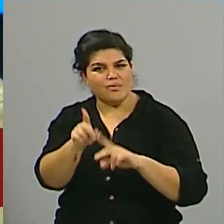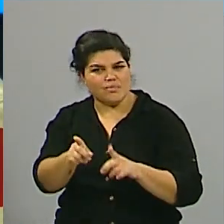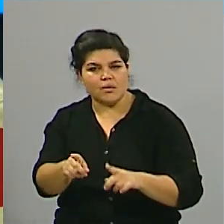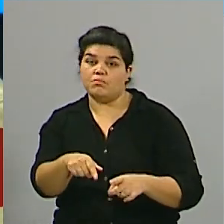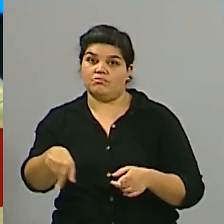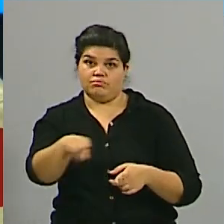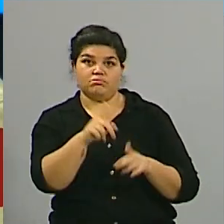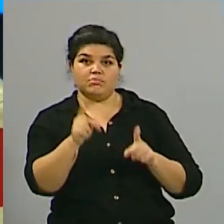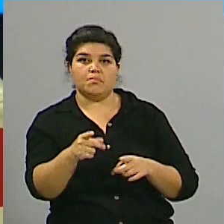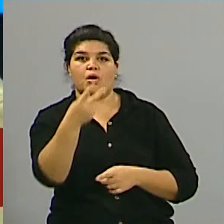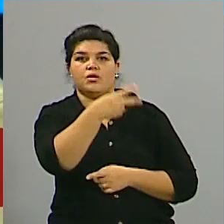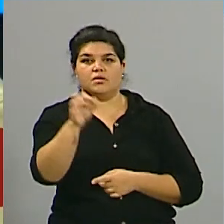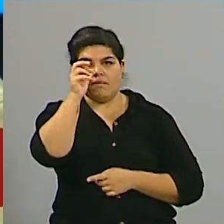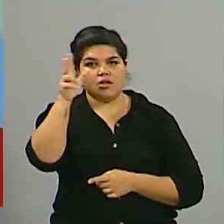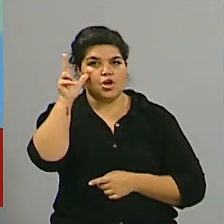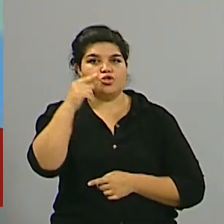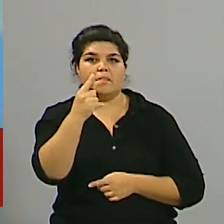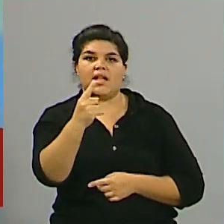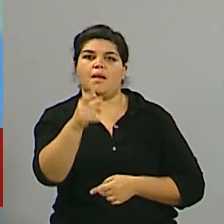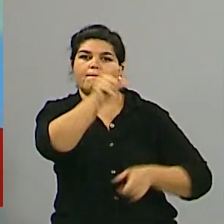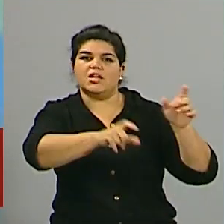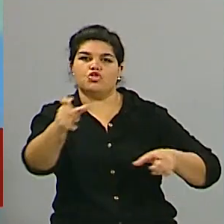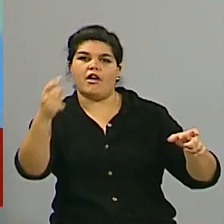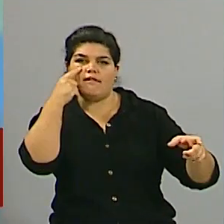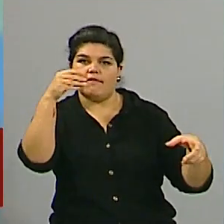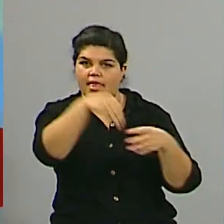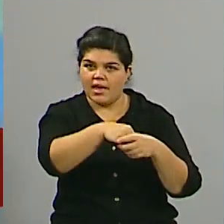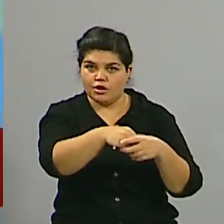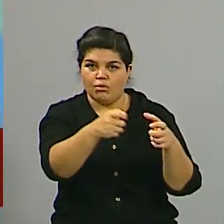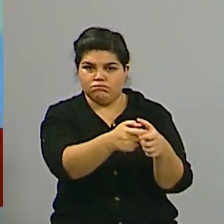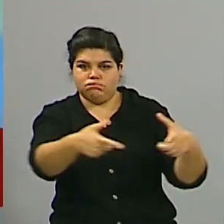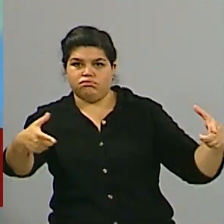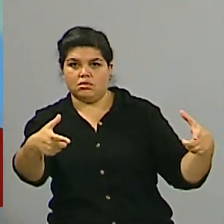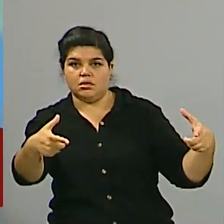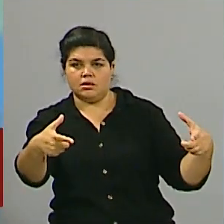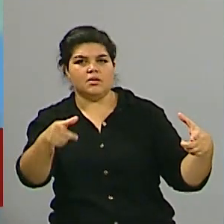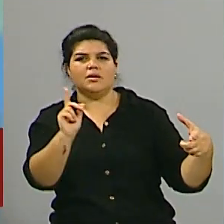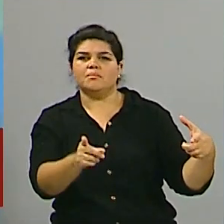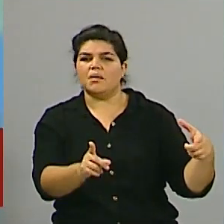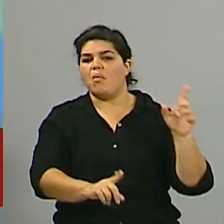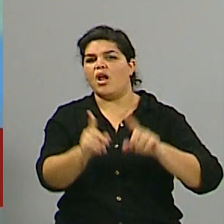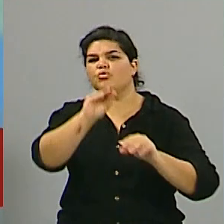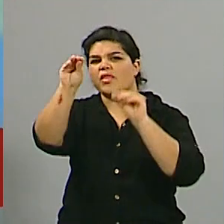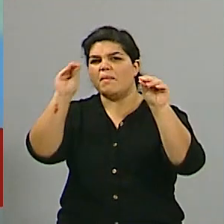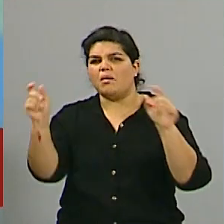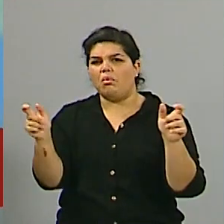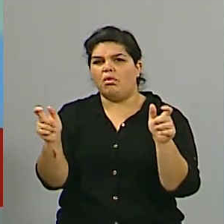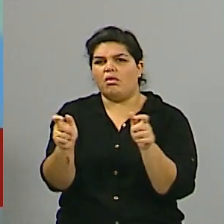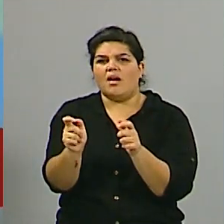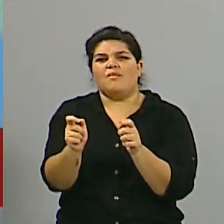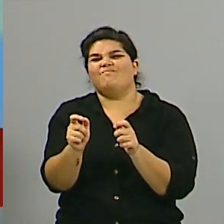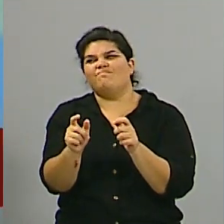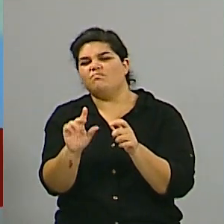el departamento de Las Heras, con un crecimiento medio, digamos, con respecto a la provincia. Hay departamentos que han crecido menos y, por ejemplo, Luján de Cuyo, que es